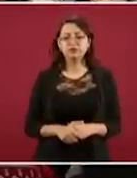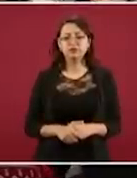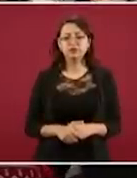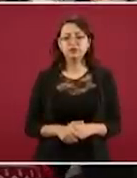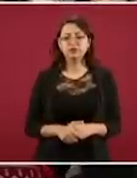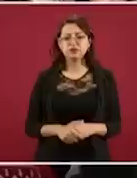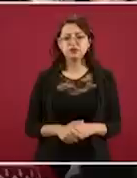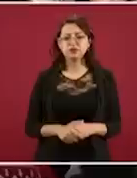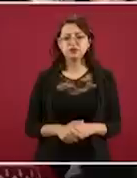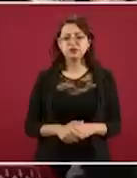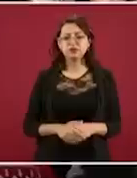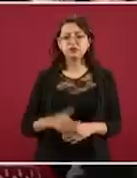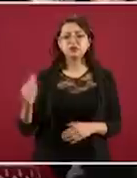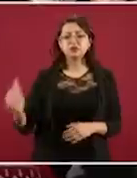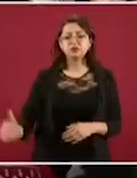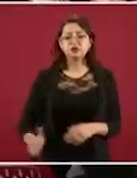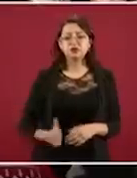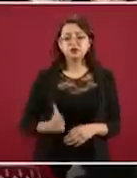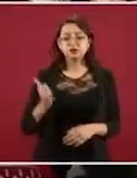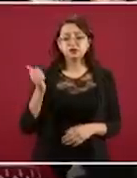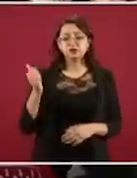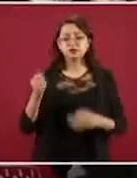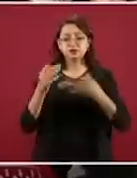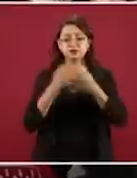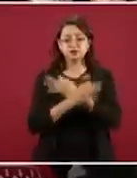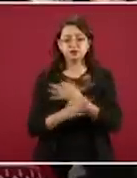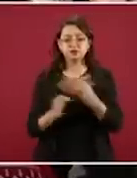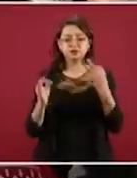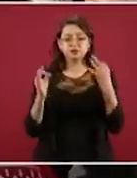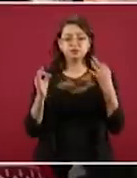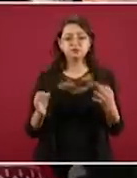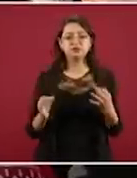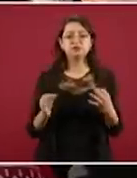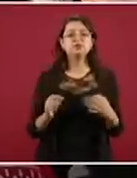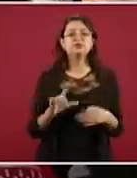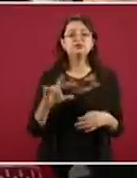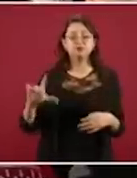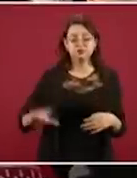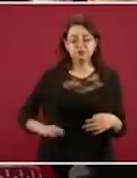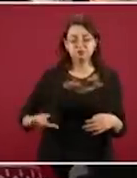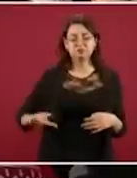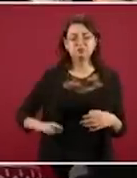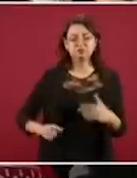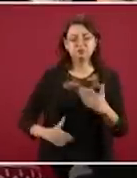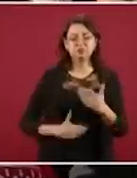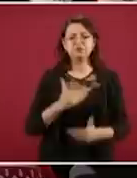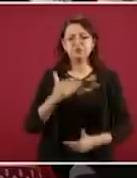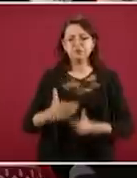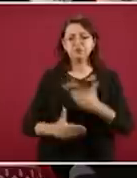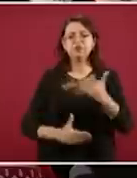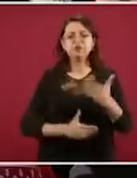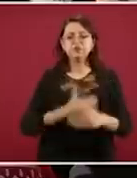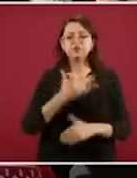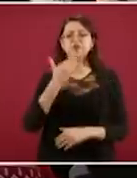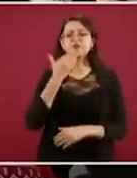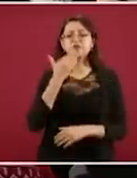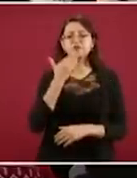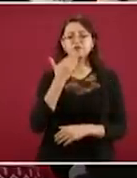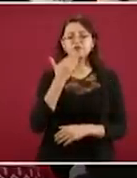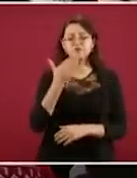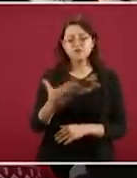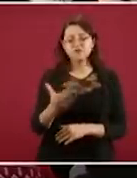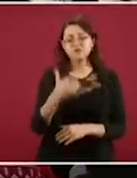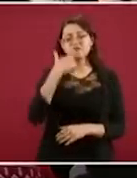para decir que vamos bien. Quisiéramos, desde luego,